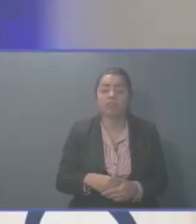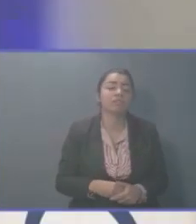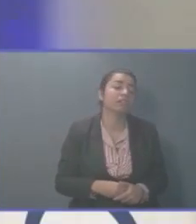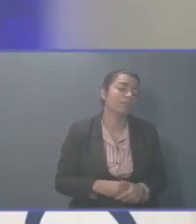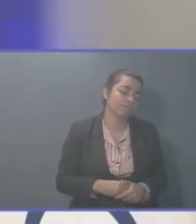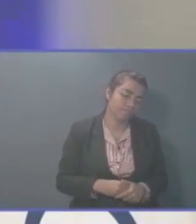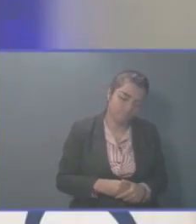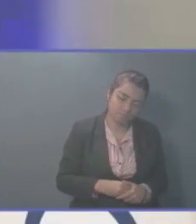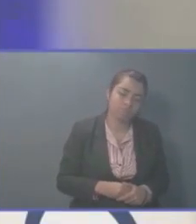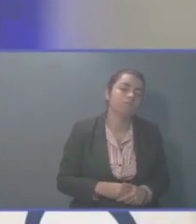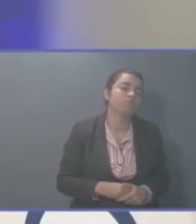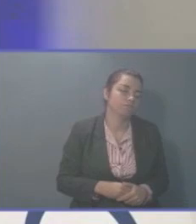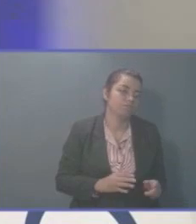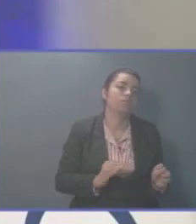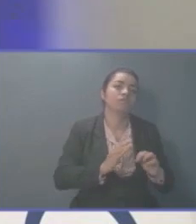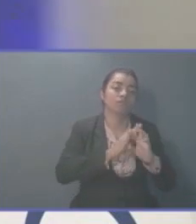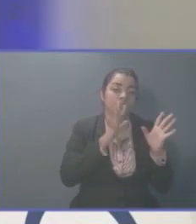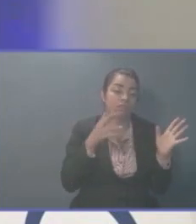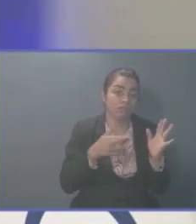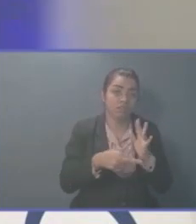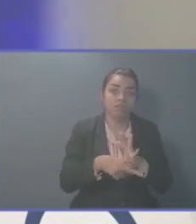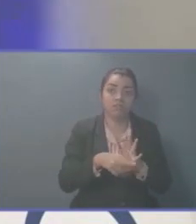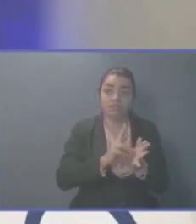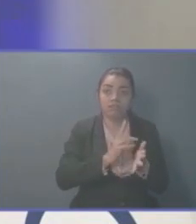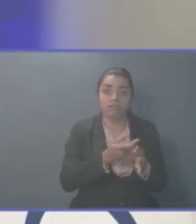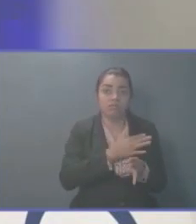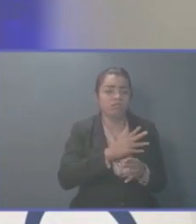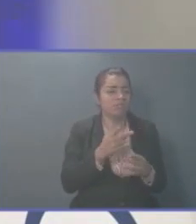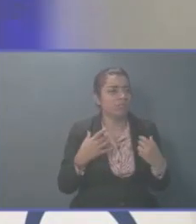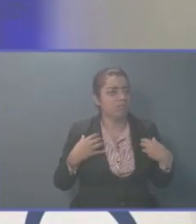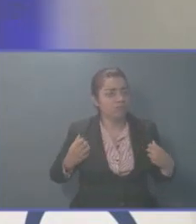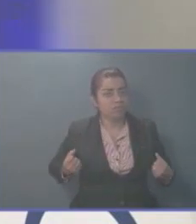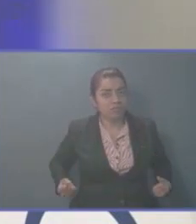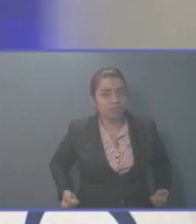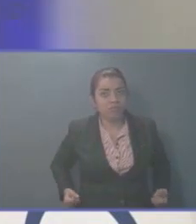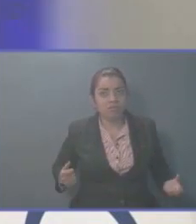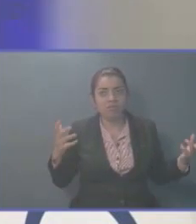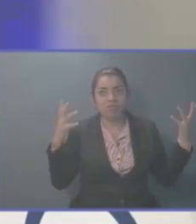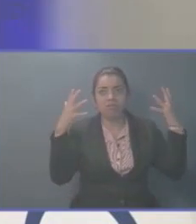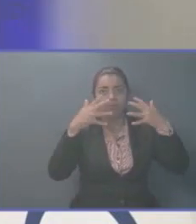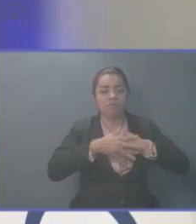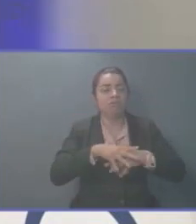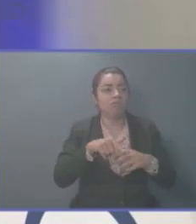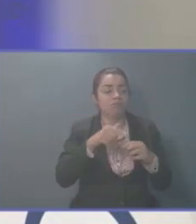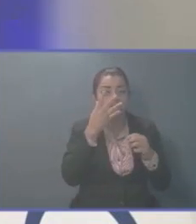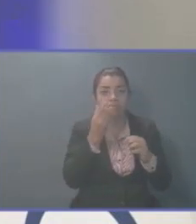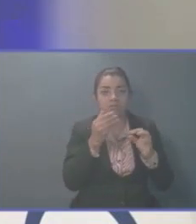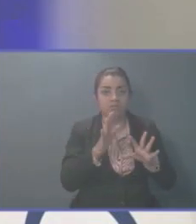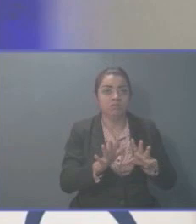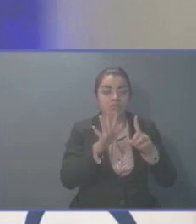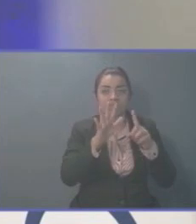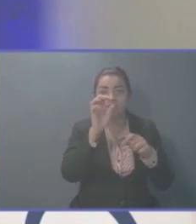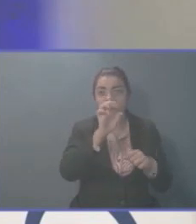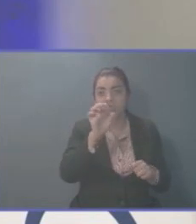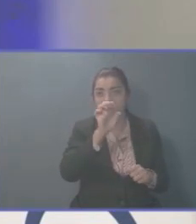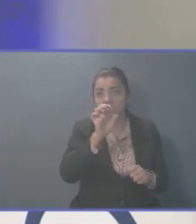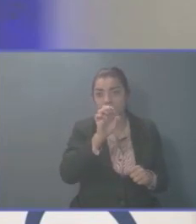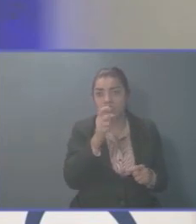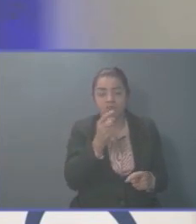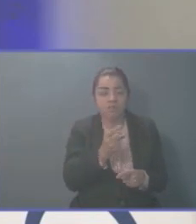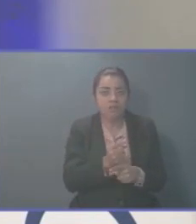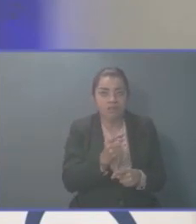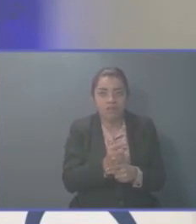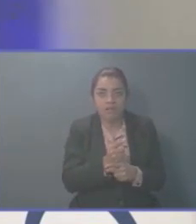duda alguna. Nosotros alertamos de cómo el gobierno trató de invisibilizar y pasar por alto el 16 de enero, justamente